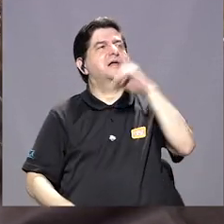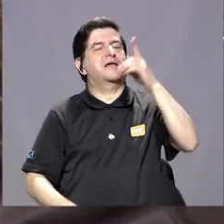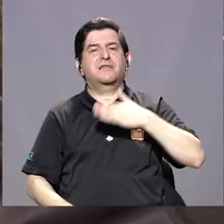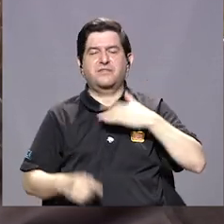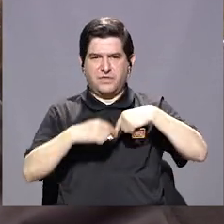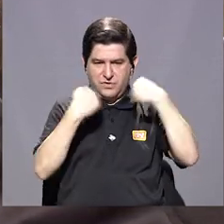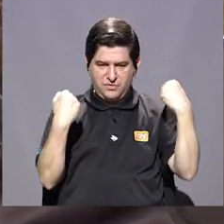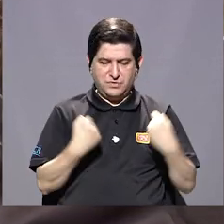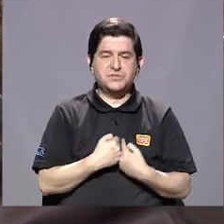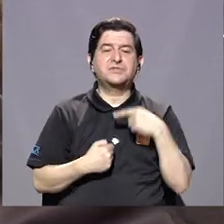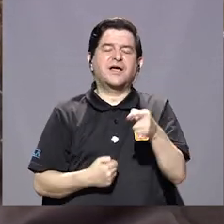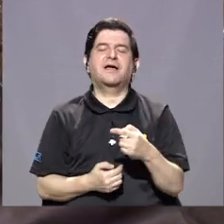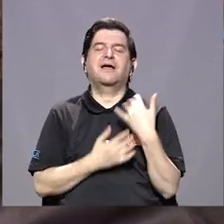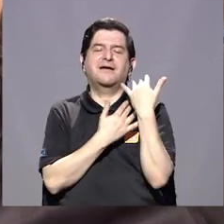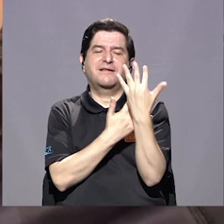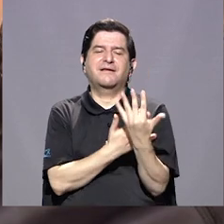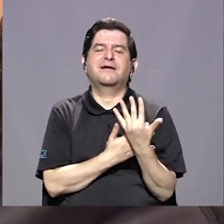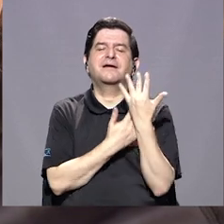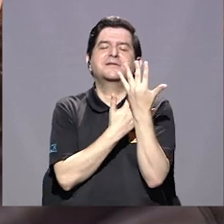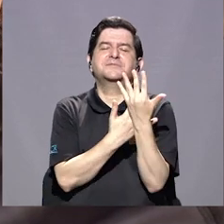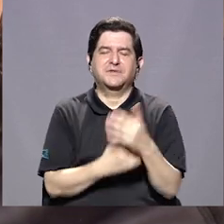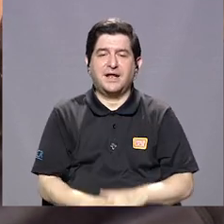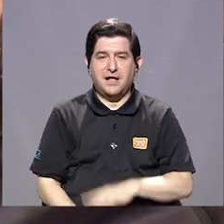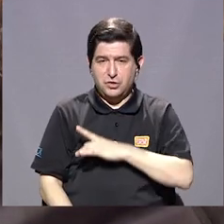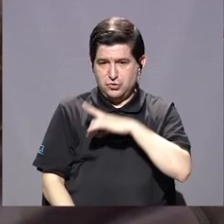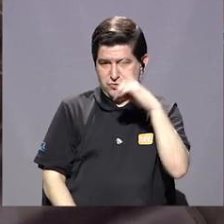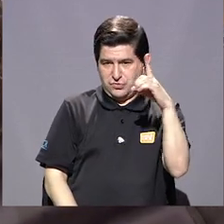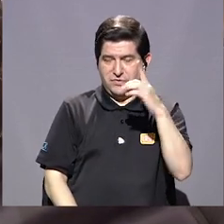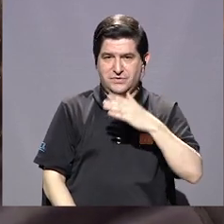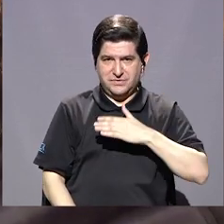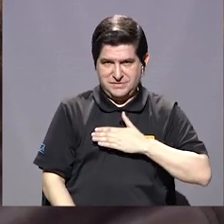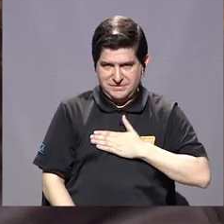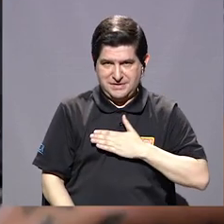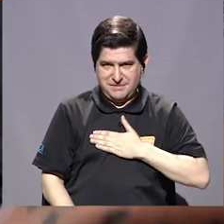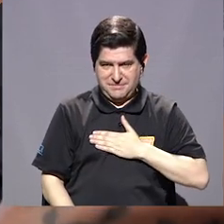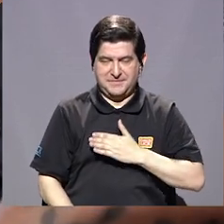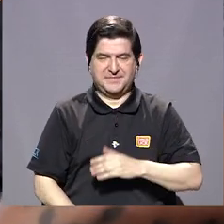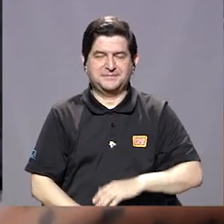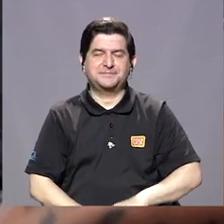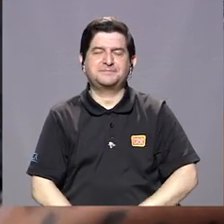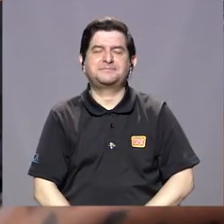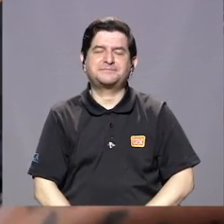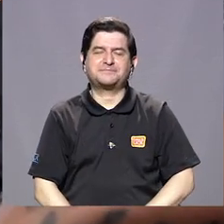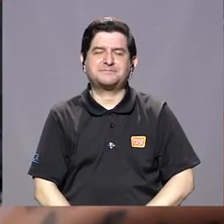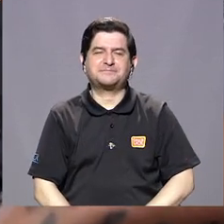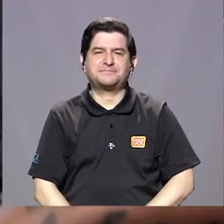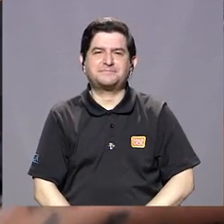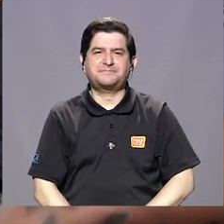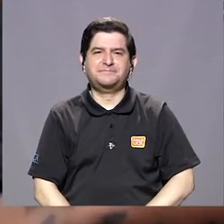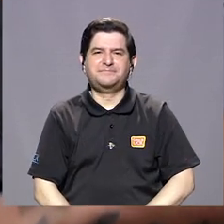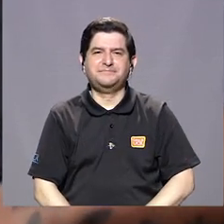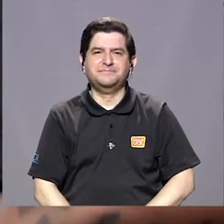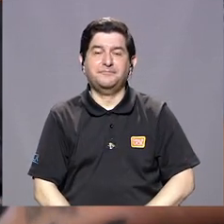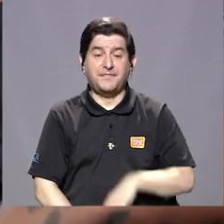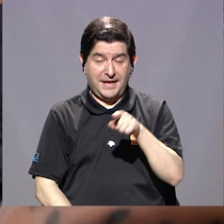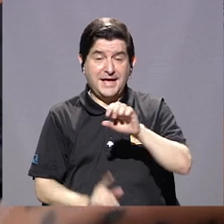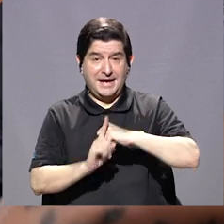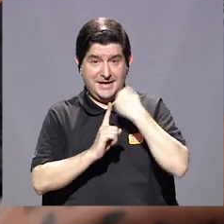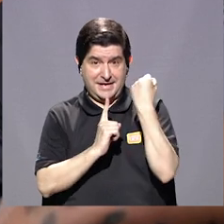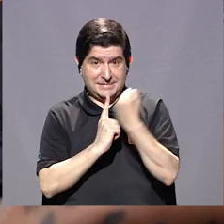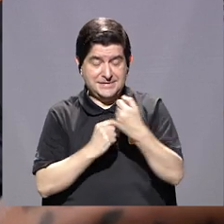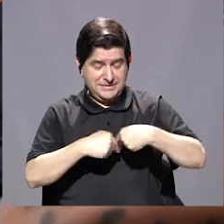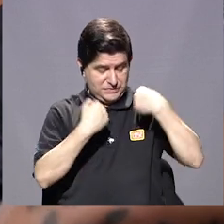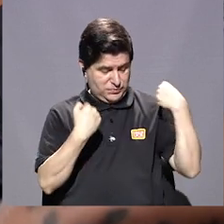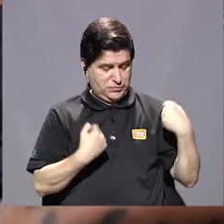su mano extendida esperando a que yo lo hiciera. Y con eso en mi